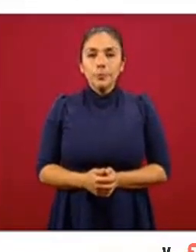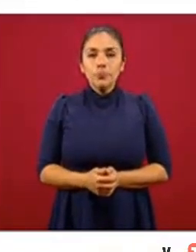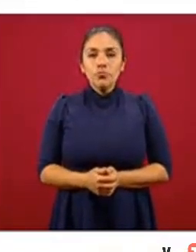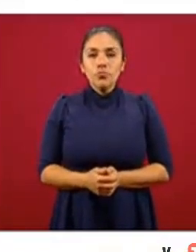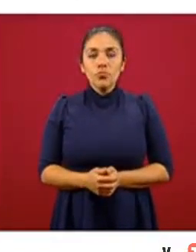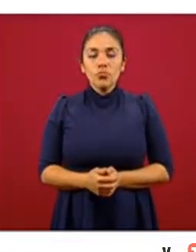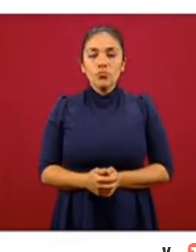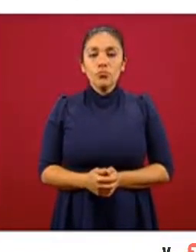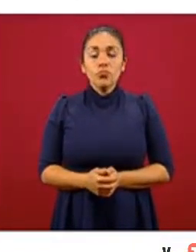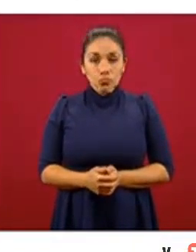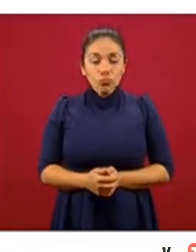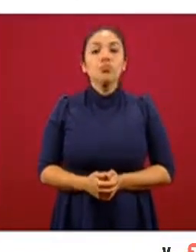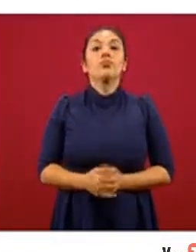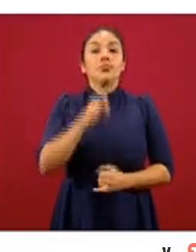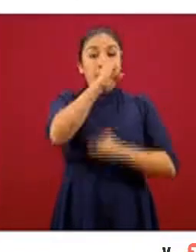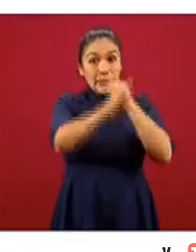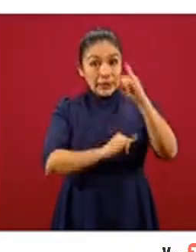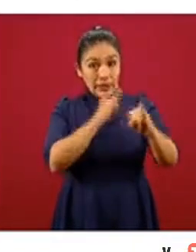A nivel internacional,